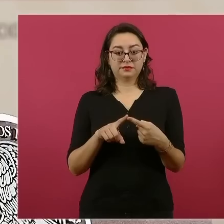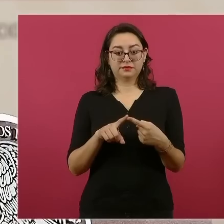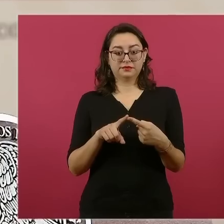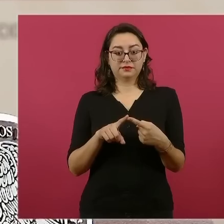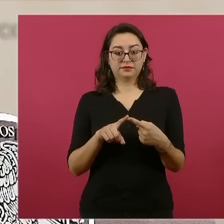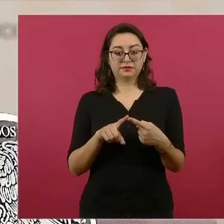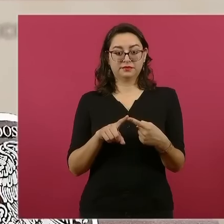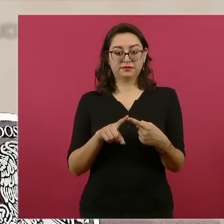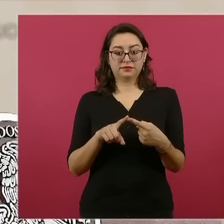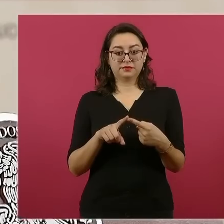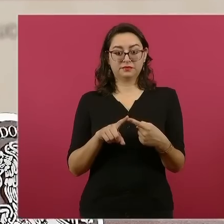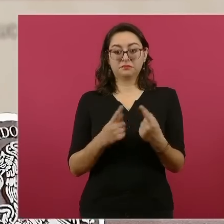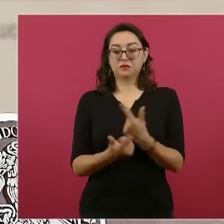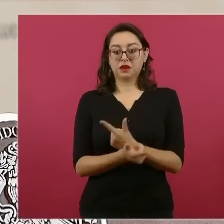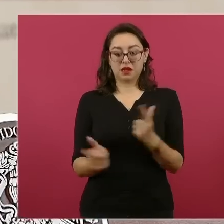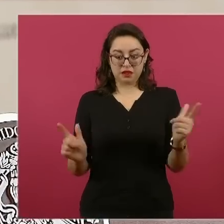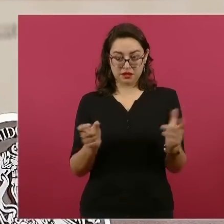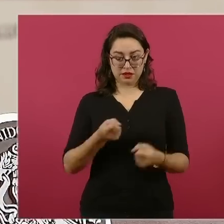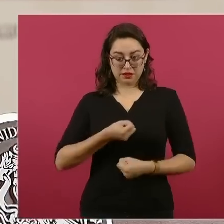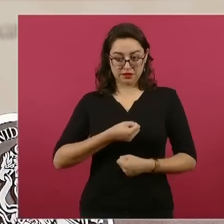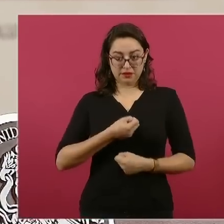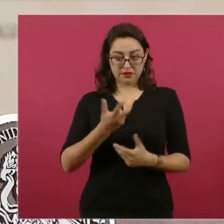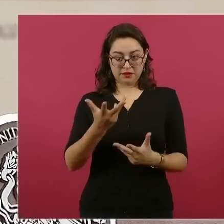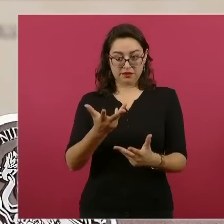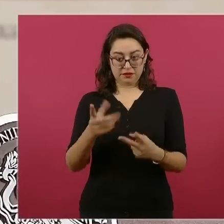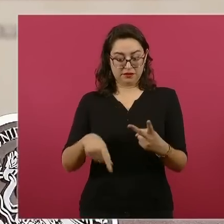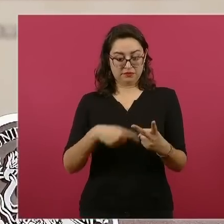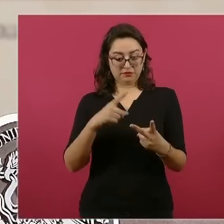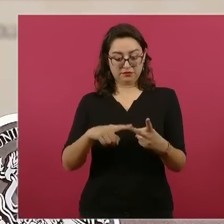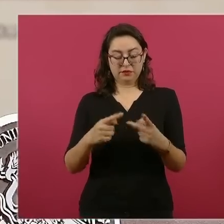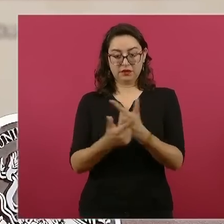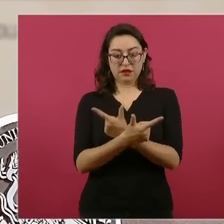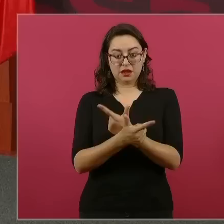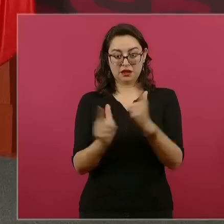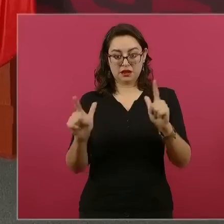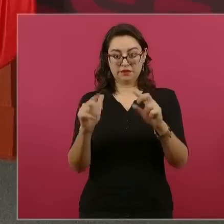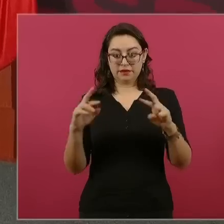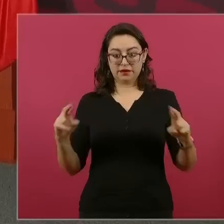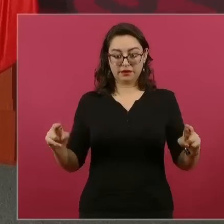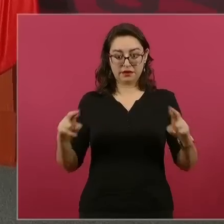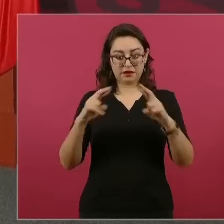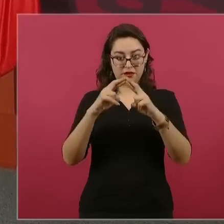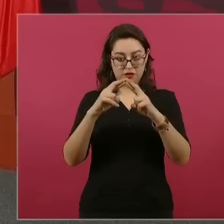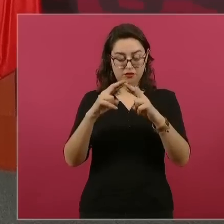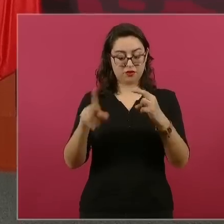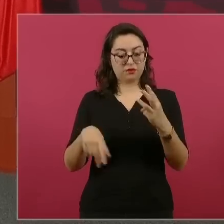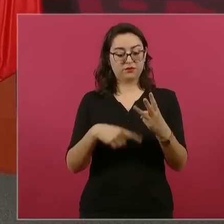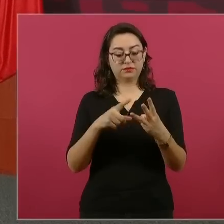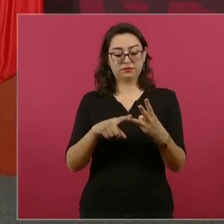de palabra, la libertad de creencia,